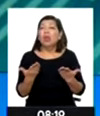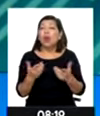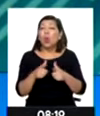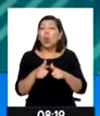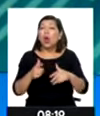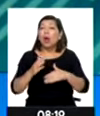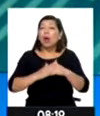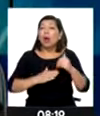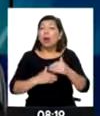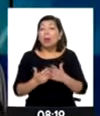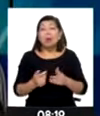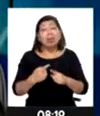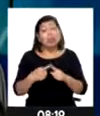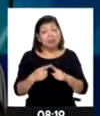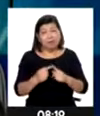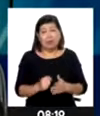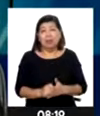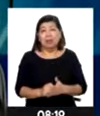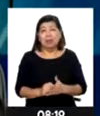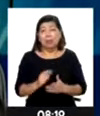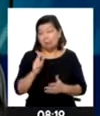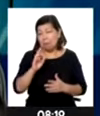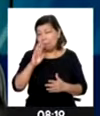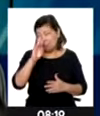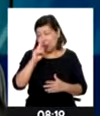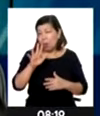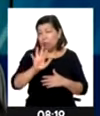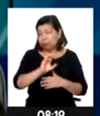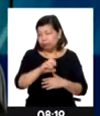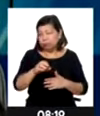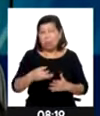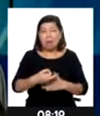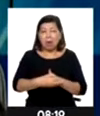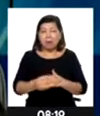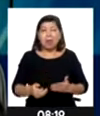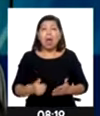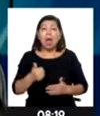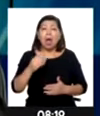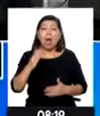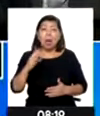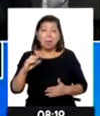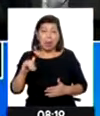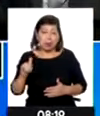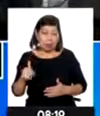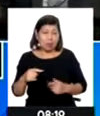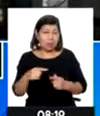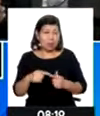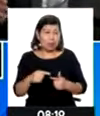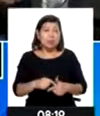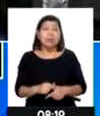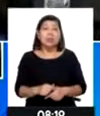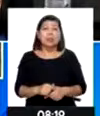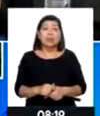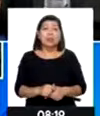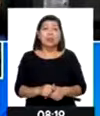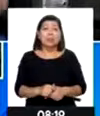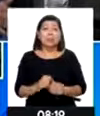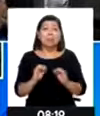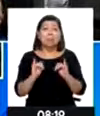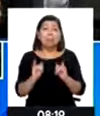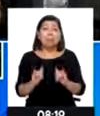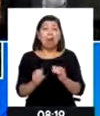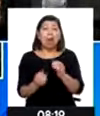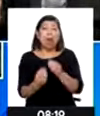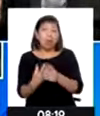centros penitenciarios? En varios lugares a nivel nacional. En Abancay, por ejemplo, es uno de ellos. Una obra parada